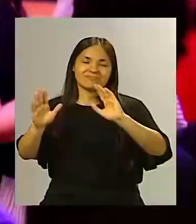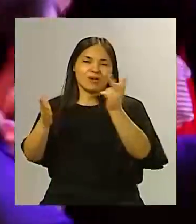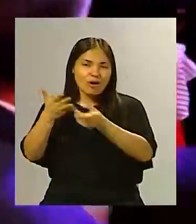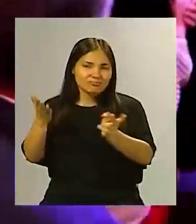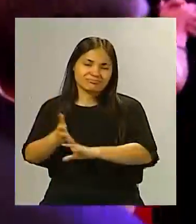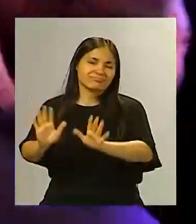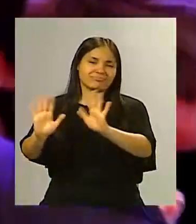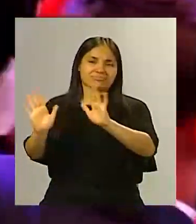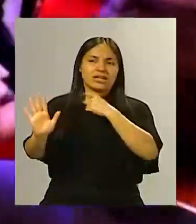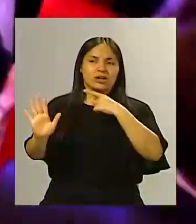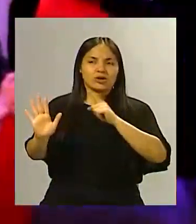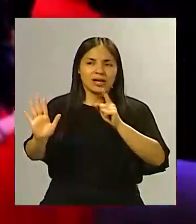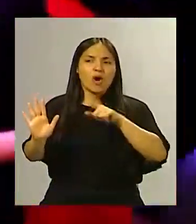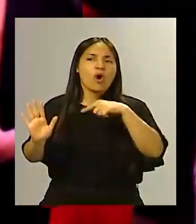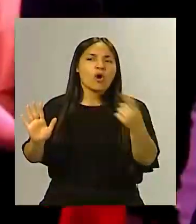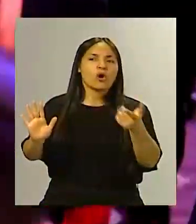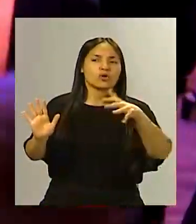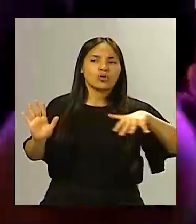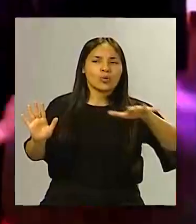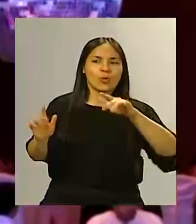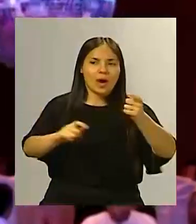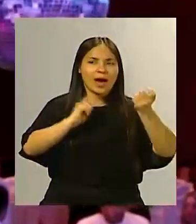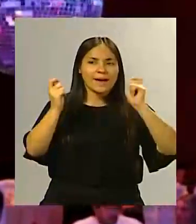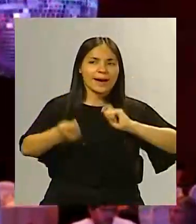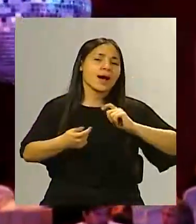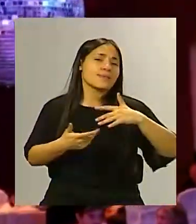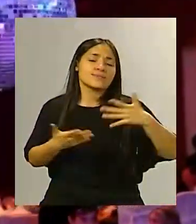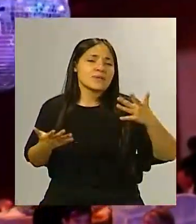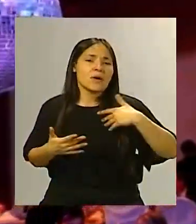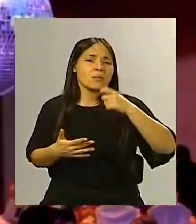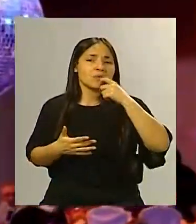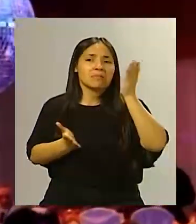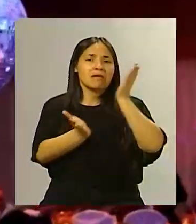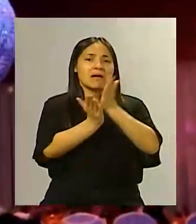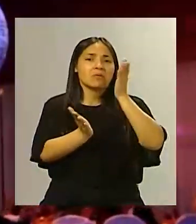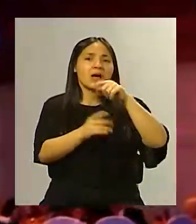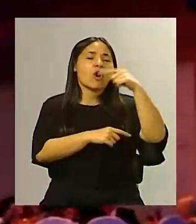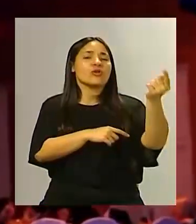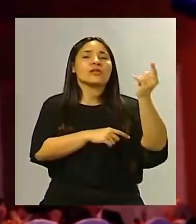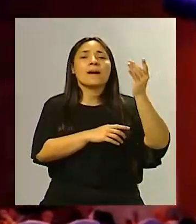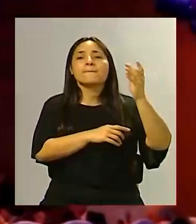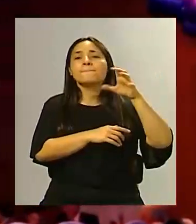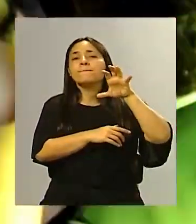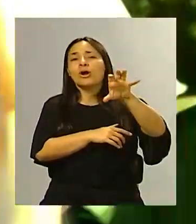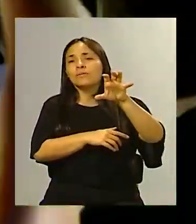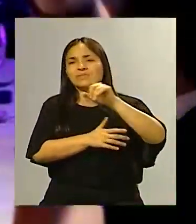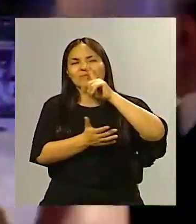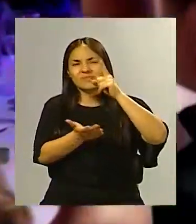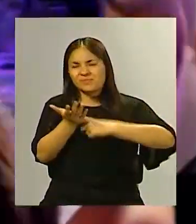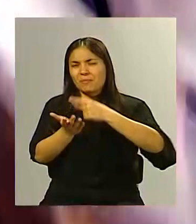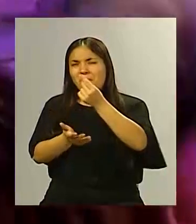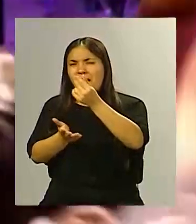o se iban a otra ciudad, o no sé, capaz que seguían la facultad en otra provincia, y esa gente decidió no